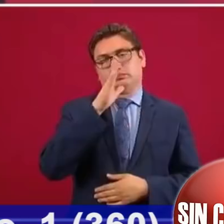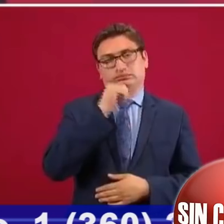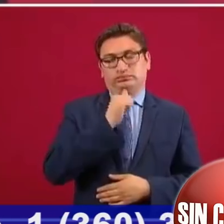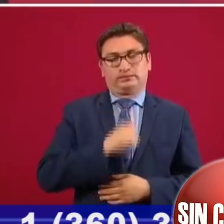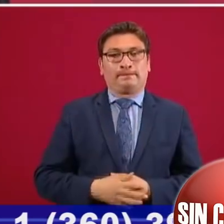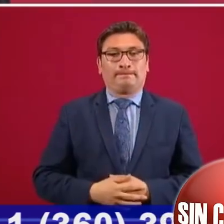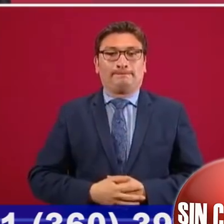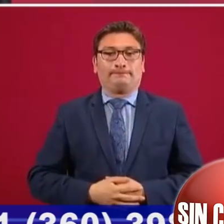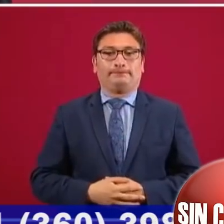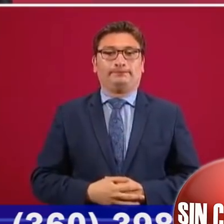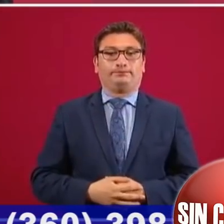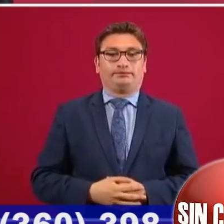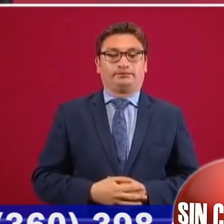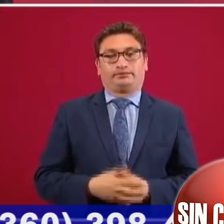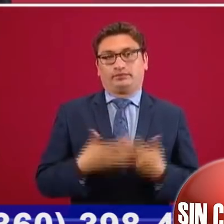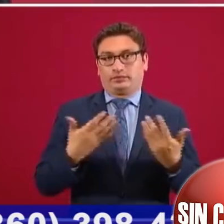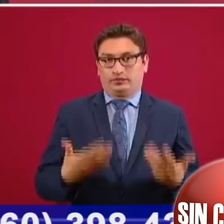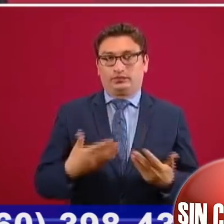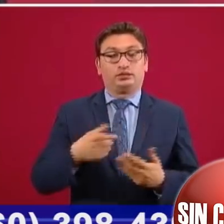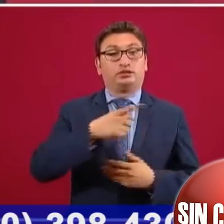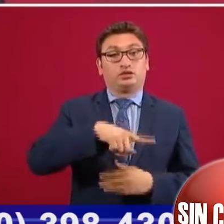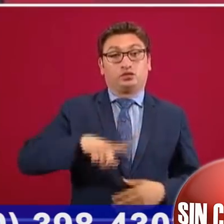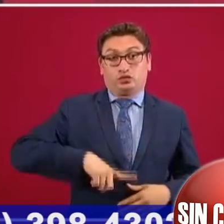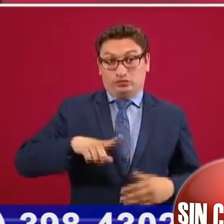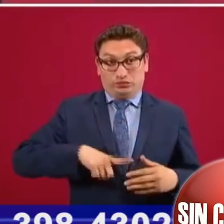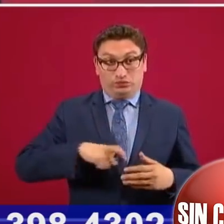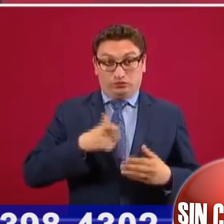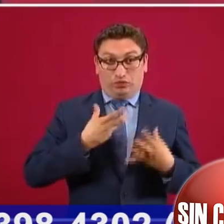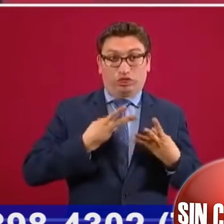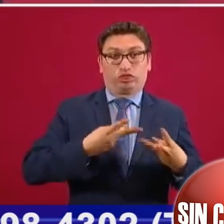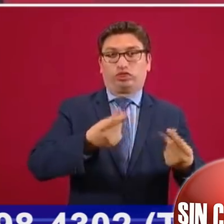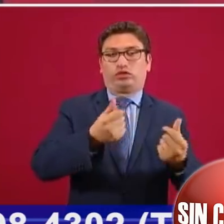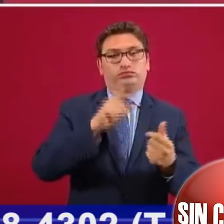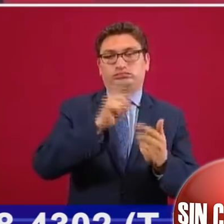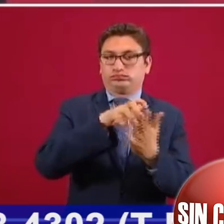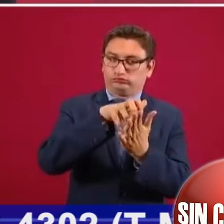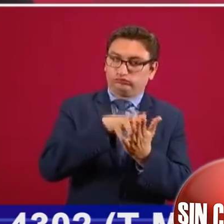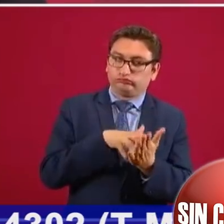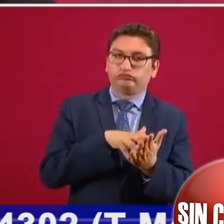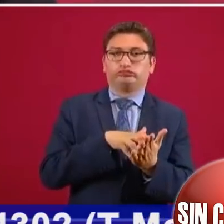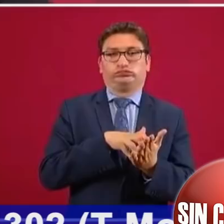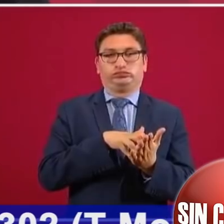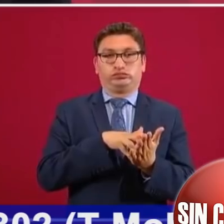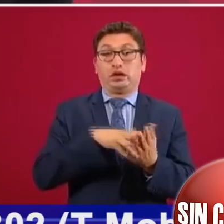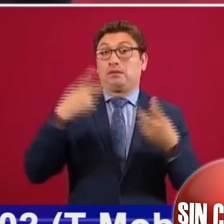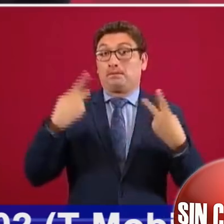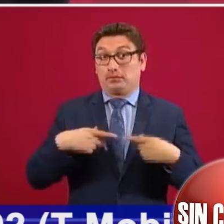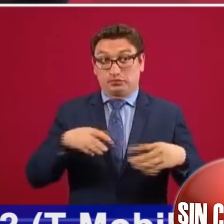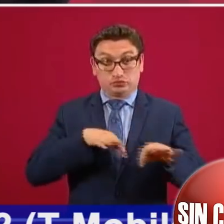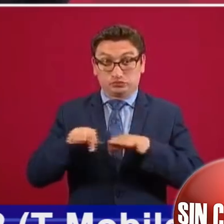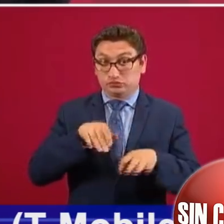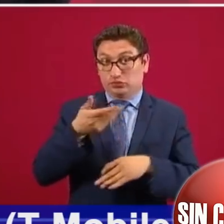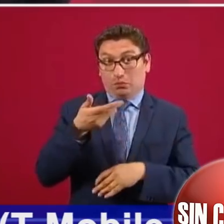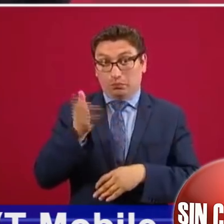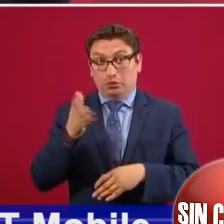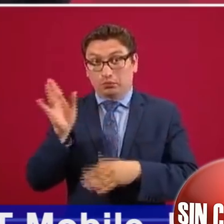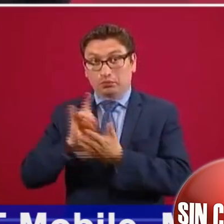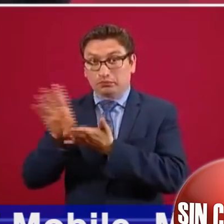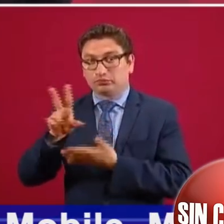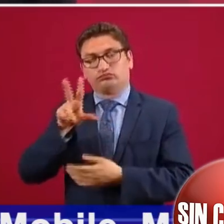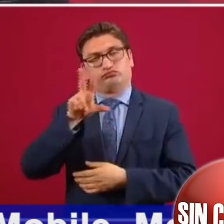Entonces, a reducir gastos sin despedir trabajadores,